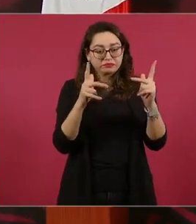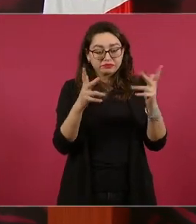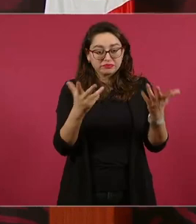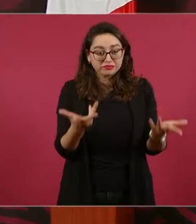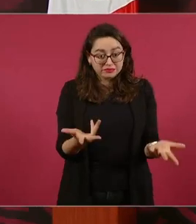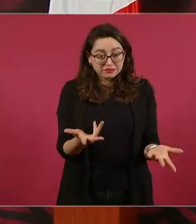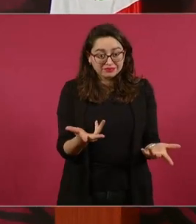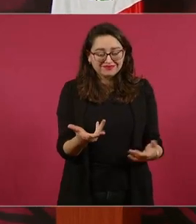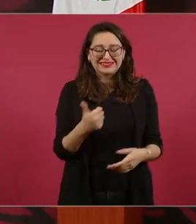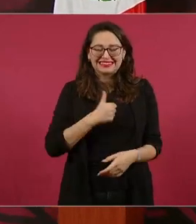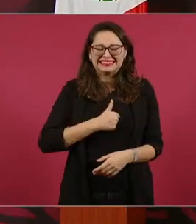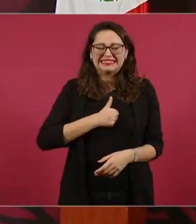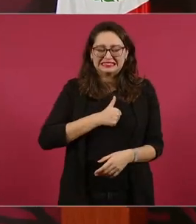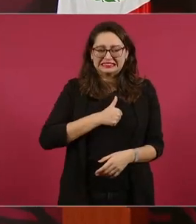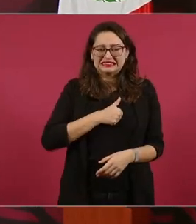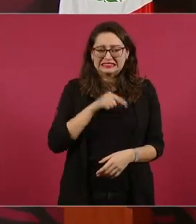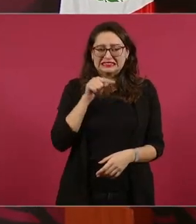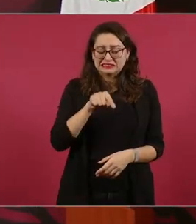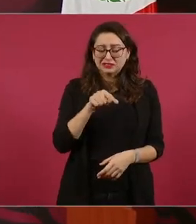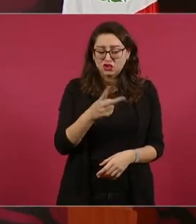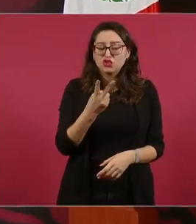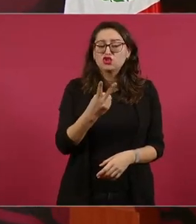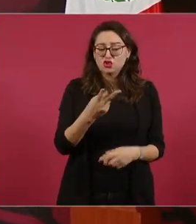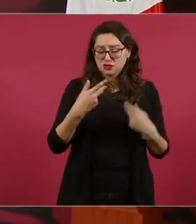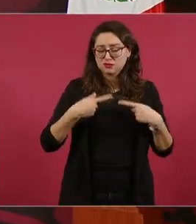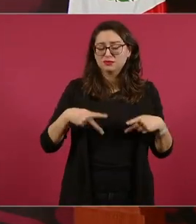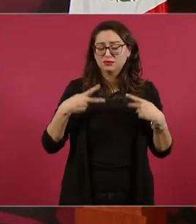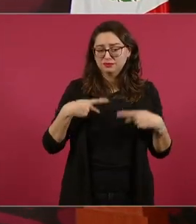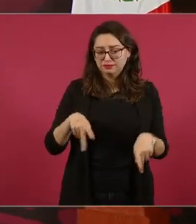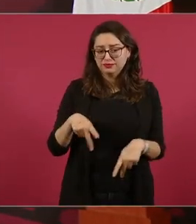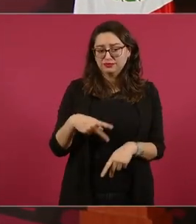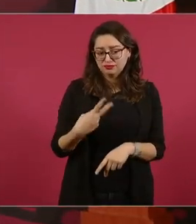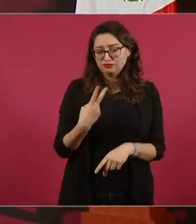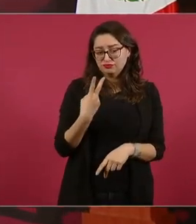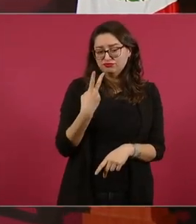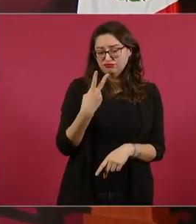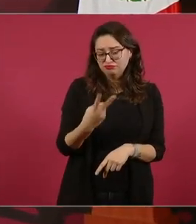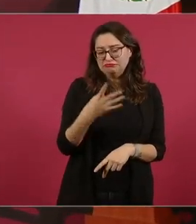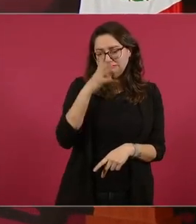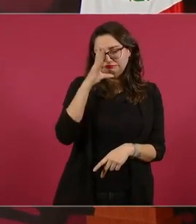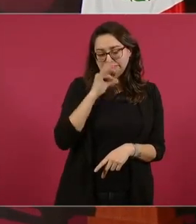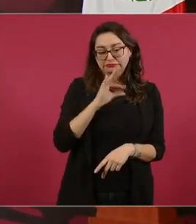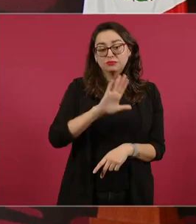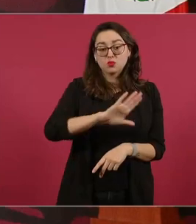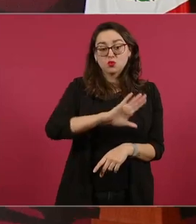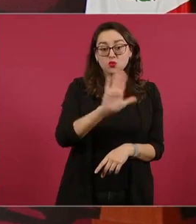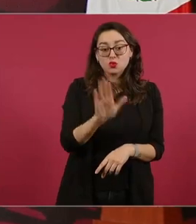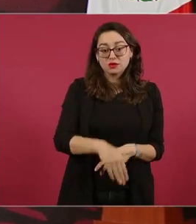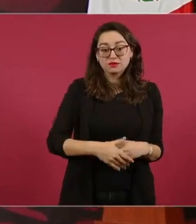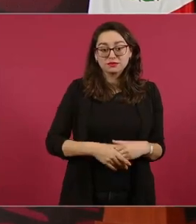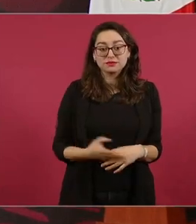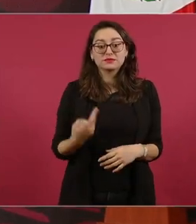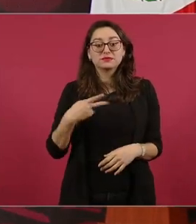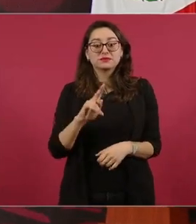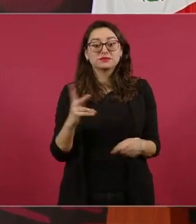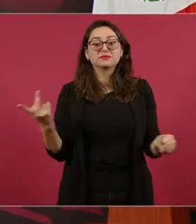como durante mucho tiempo no se impulsaba la industria de la construcción, no se tenían equipos